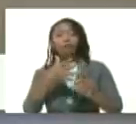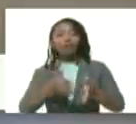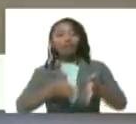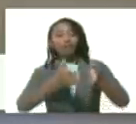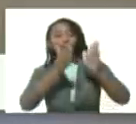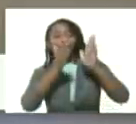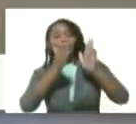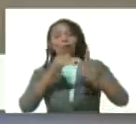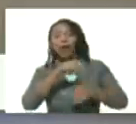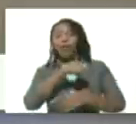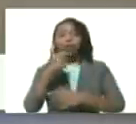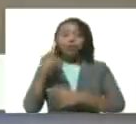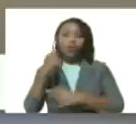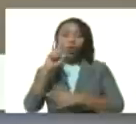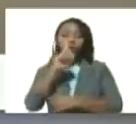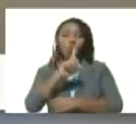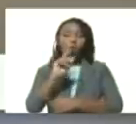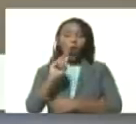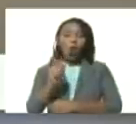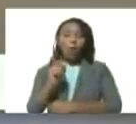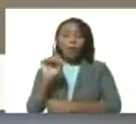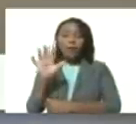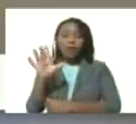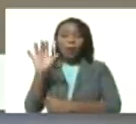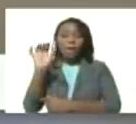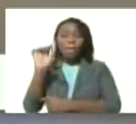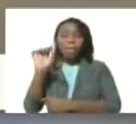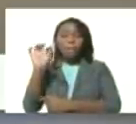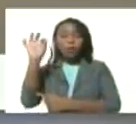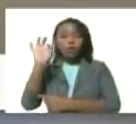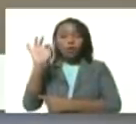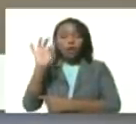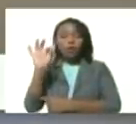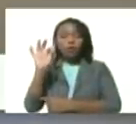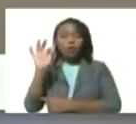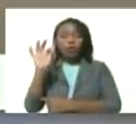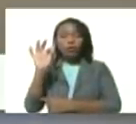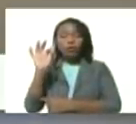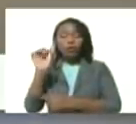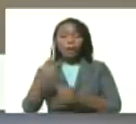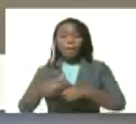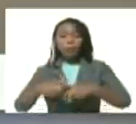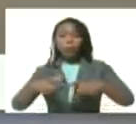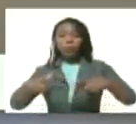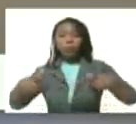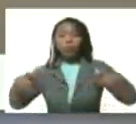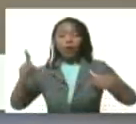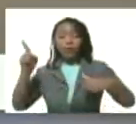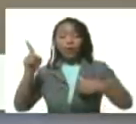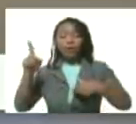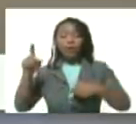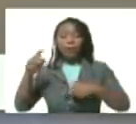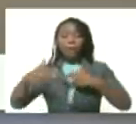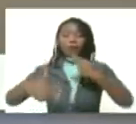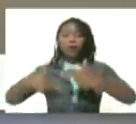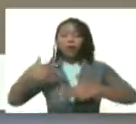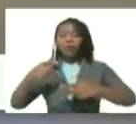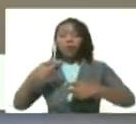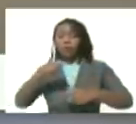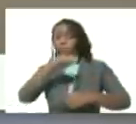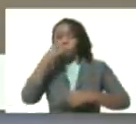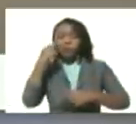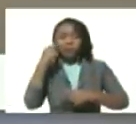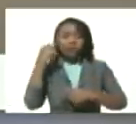del narcotráfico es 1,5%. Y el volumen que se maneja actualmente de traficantes de drogas